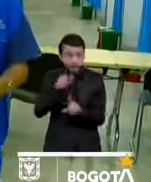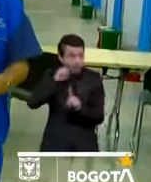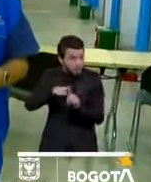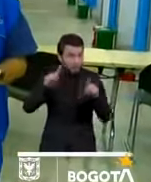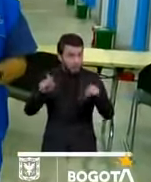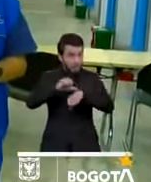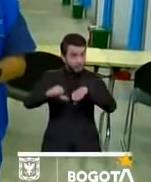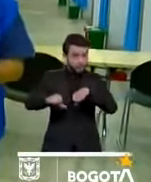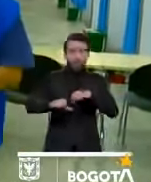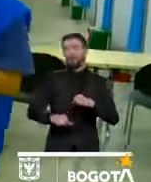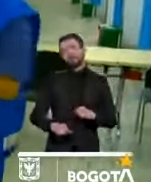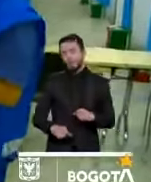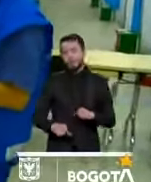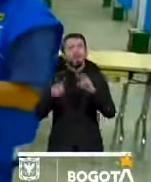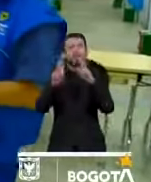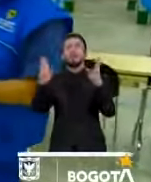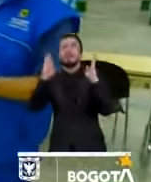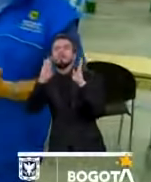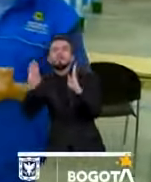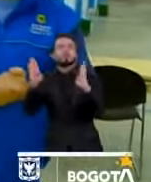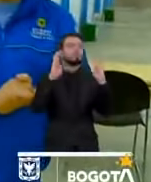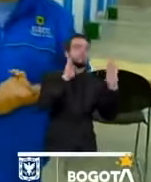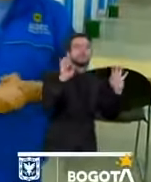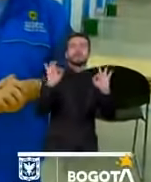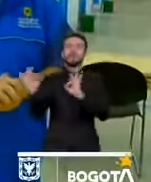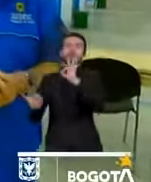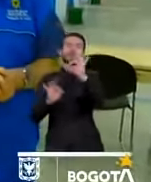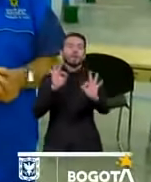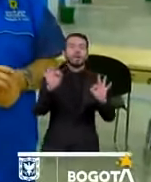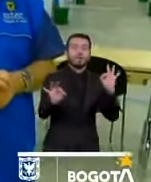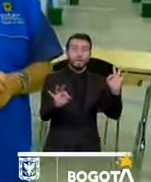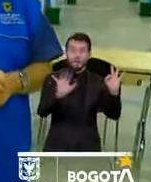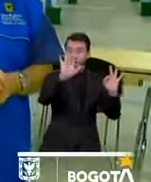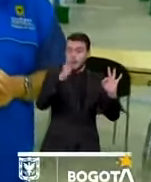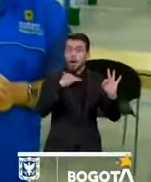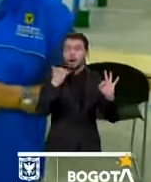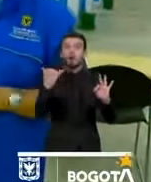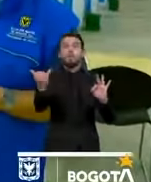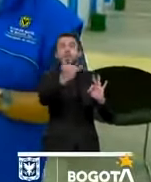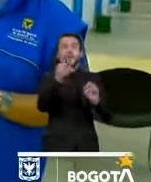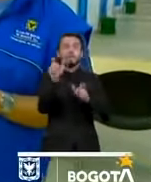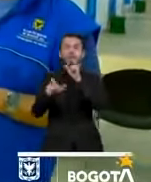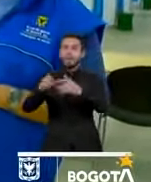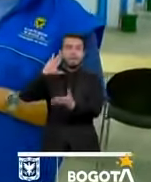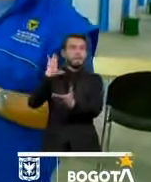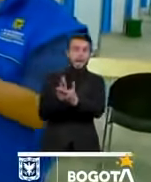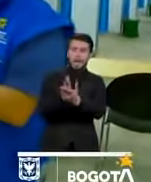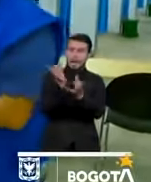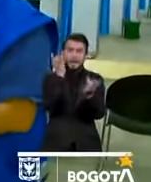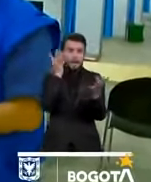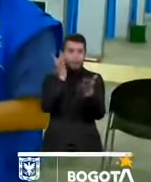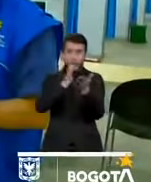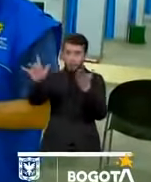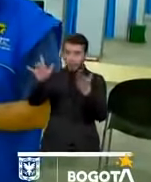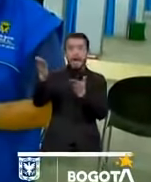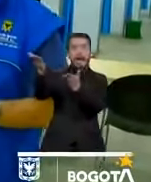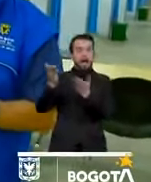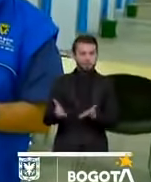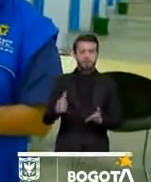nos toca atender ese tipo de condiciones y por eso las máquinas de anestesia y las salas de procedimientos. Rayos X